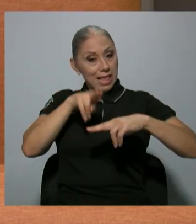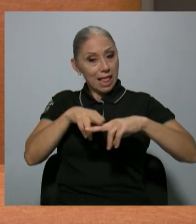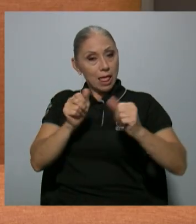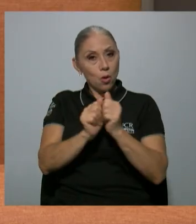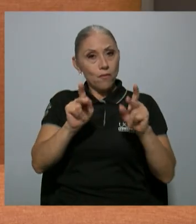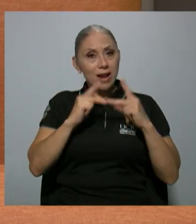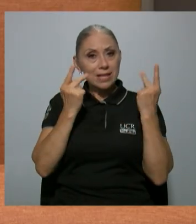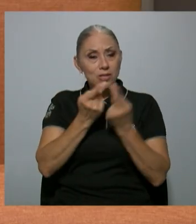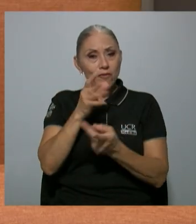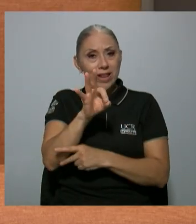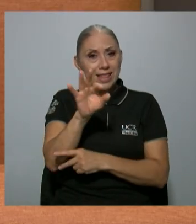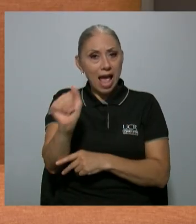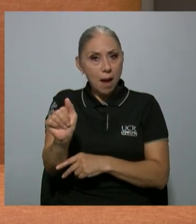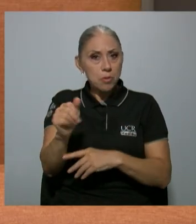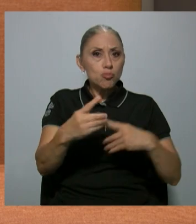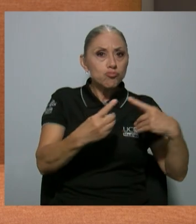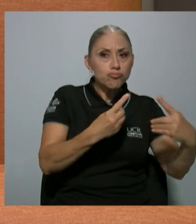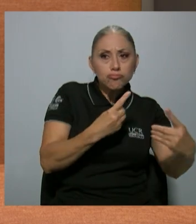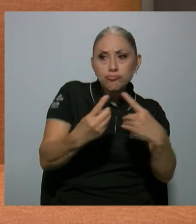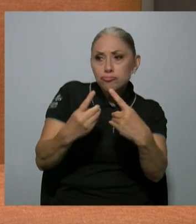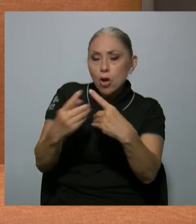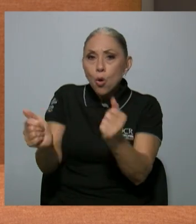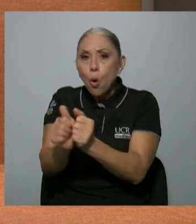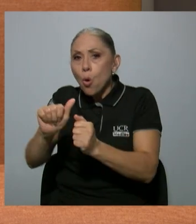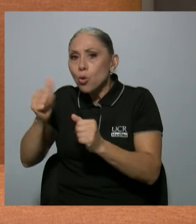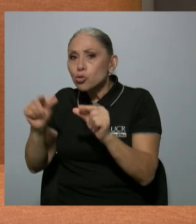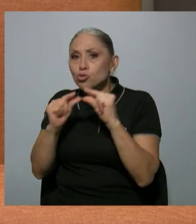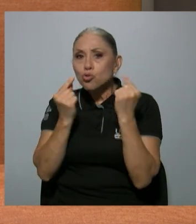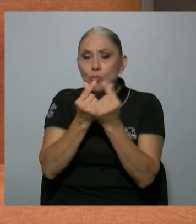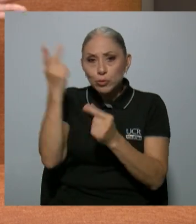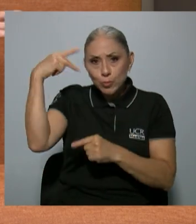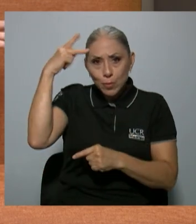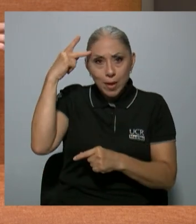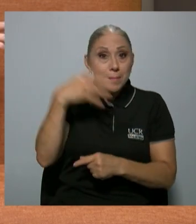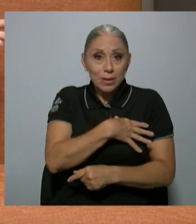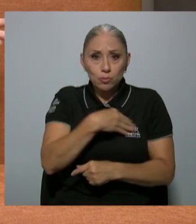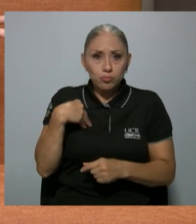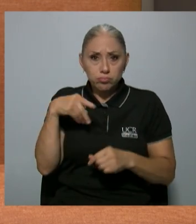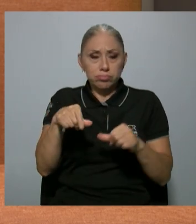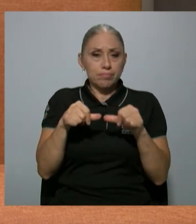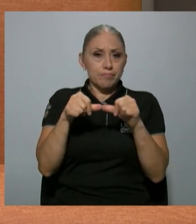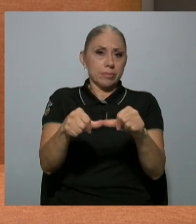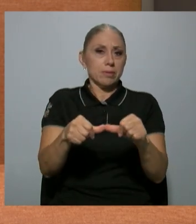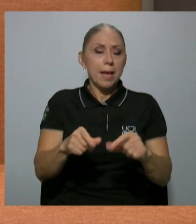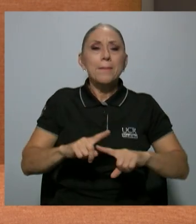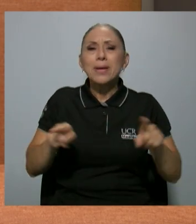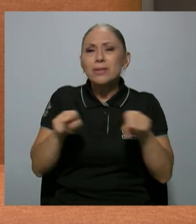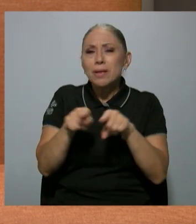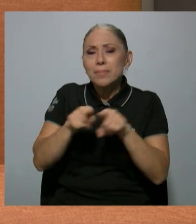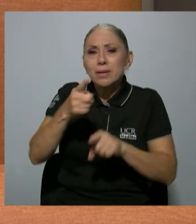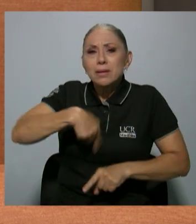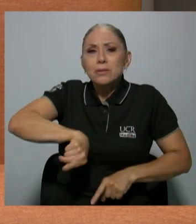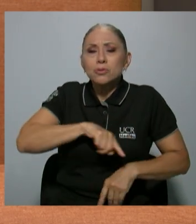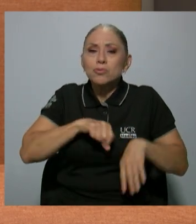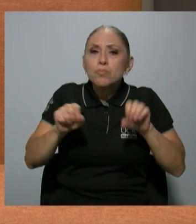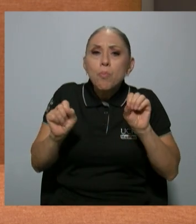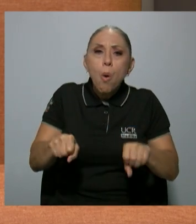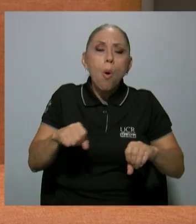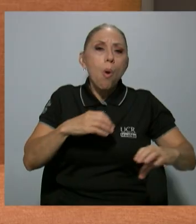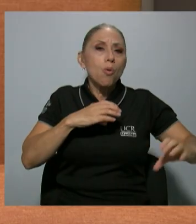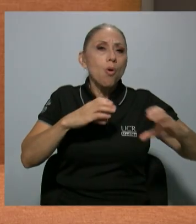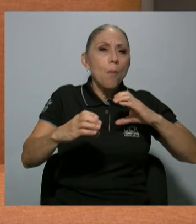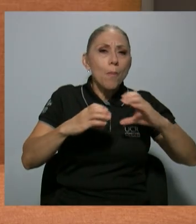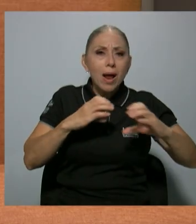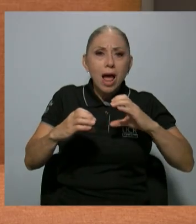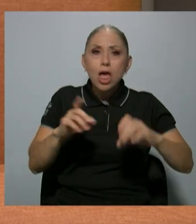Amplio dialogando y con otras fracciones. A mí me gustaría que eso se mantuviera. Pero también que podamos tener una conversación, no